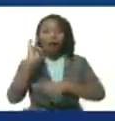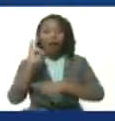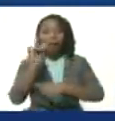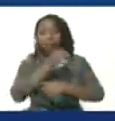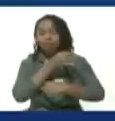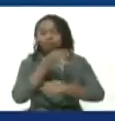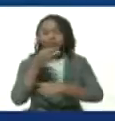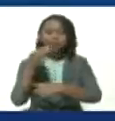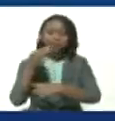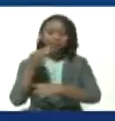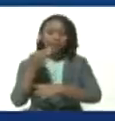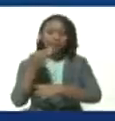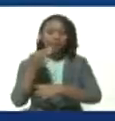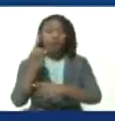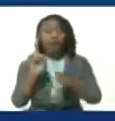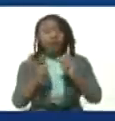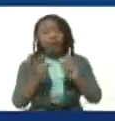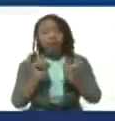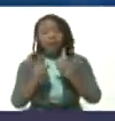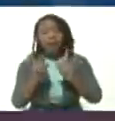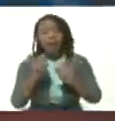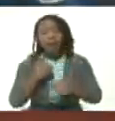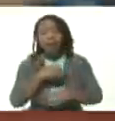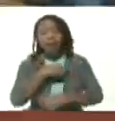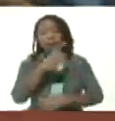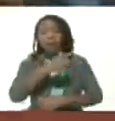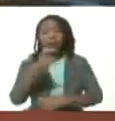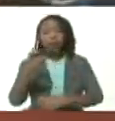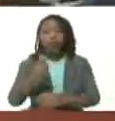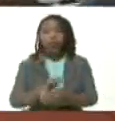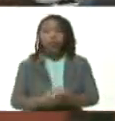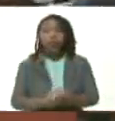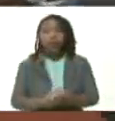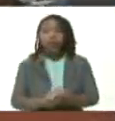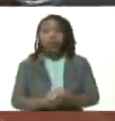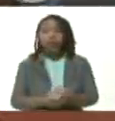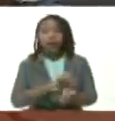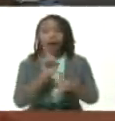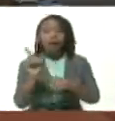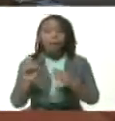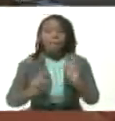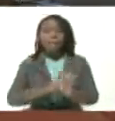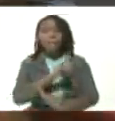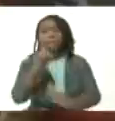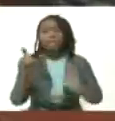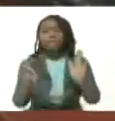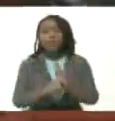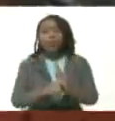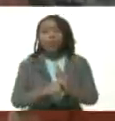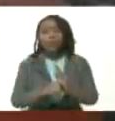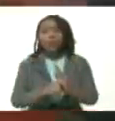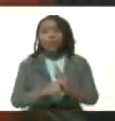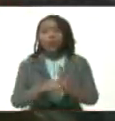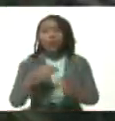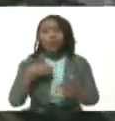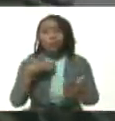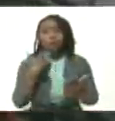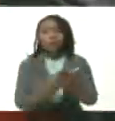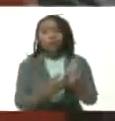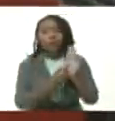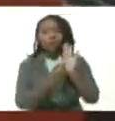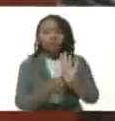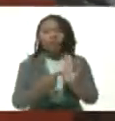éxito, depende de nuestra gente, mira. Aquí presidente, tenemos completo, ¿qué me dice, Burgo? Le voy a presentar aquí